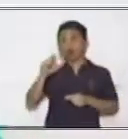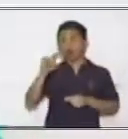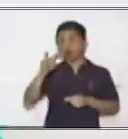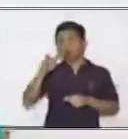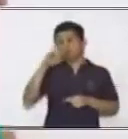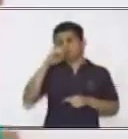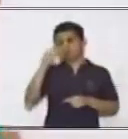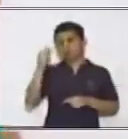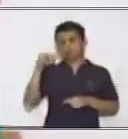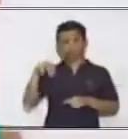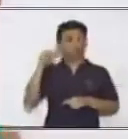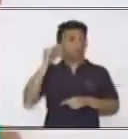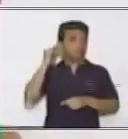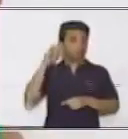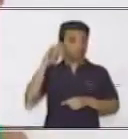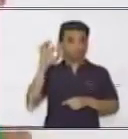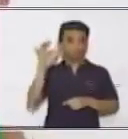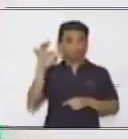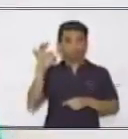acutángulo. Apúntenlo.